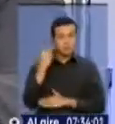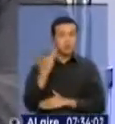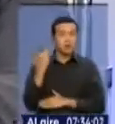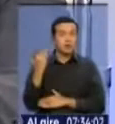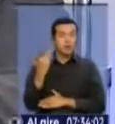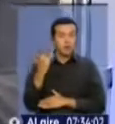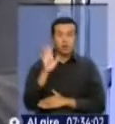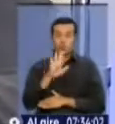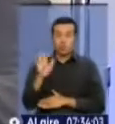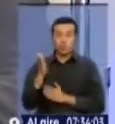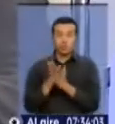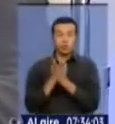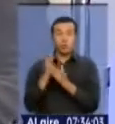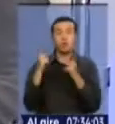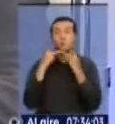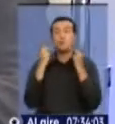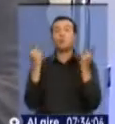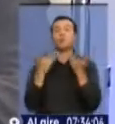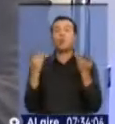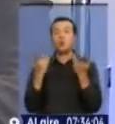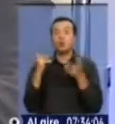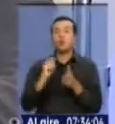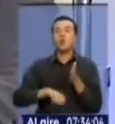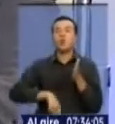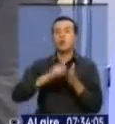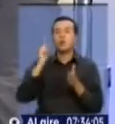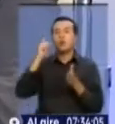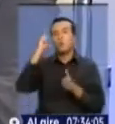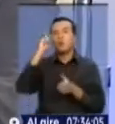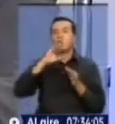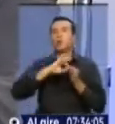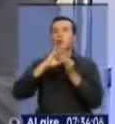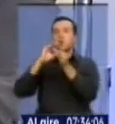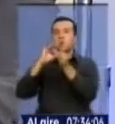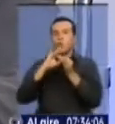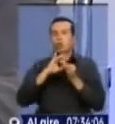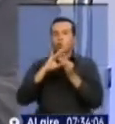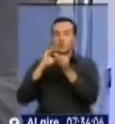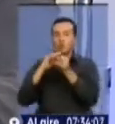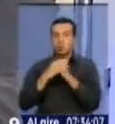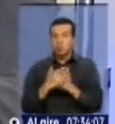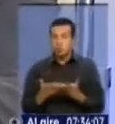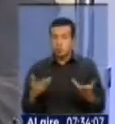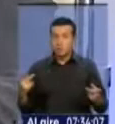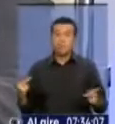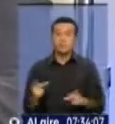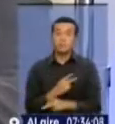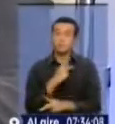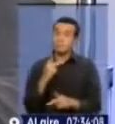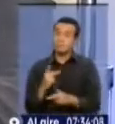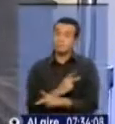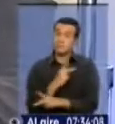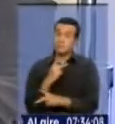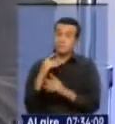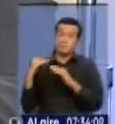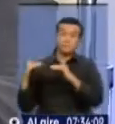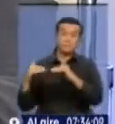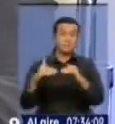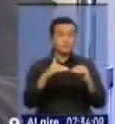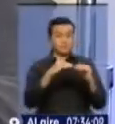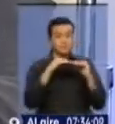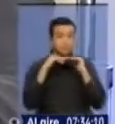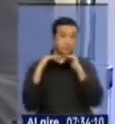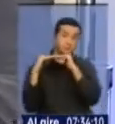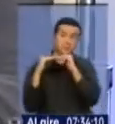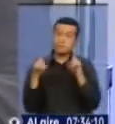siguiendo servidores públicos a contratar con el estado esto efectivamente amenaza los postulados de la democracia y por